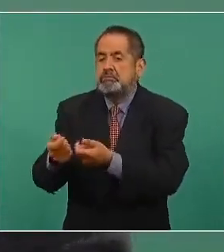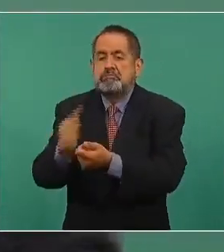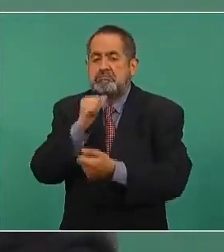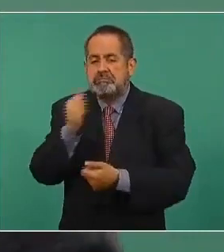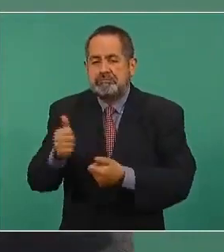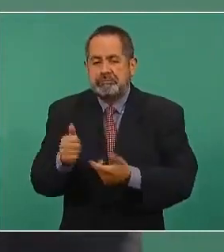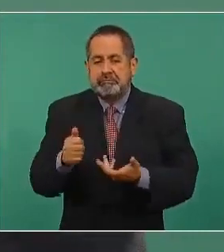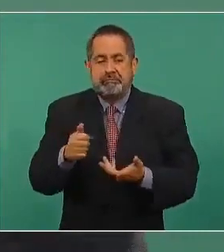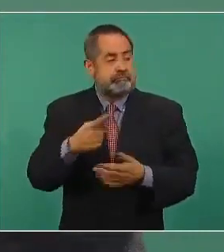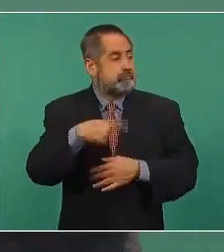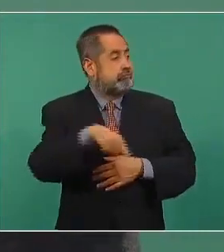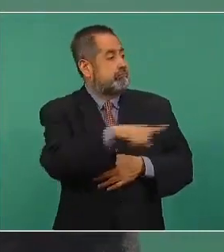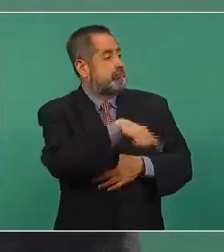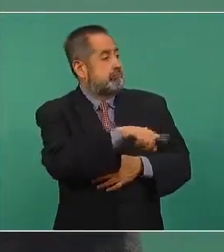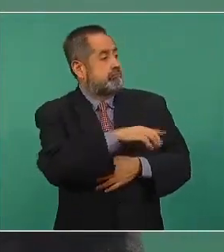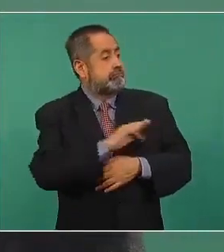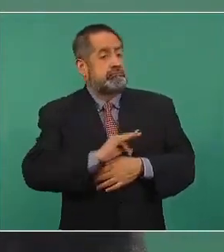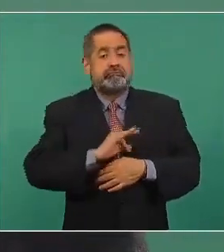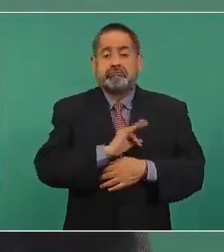todos felices.